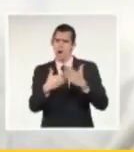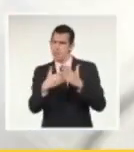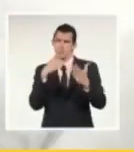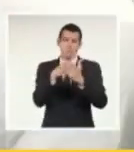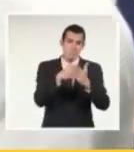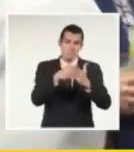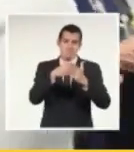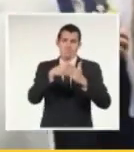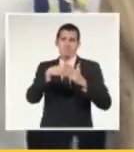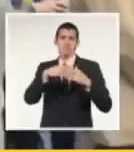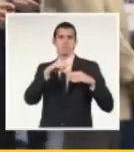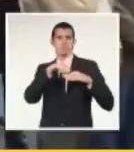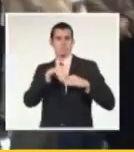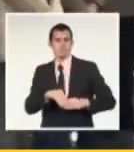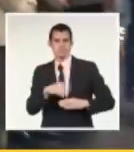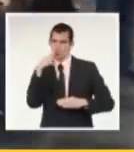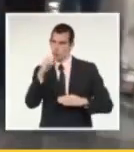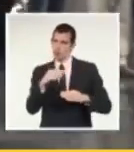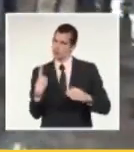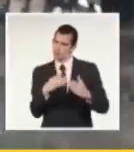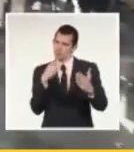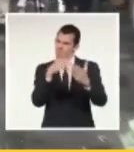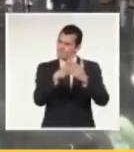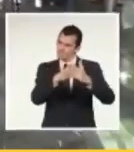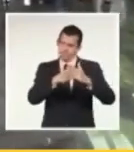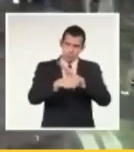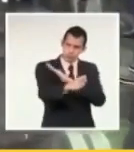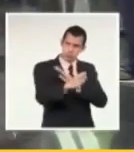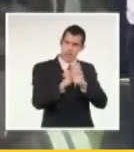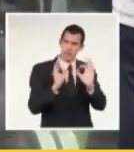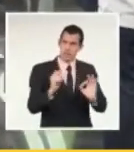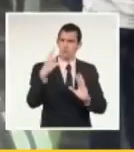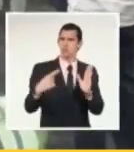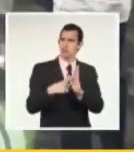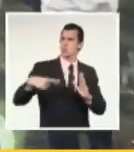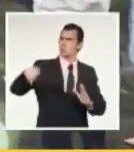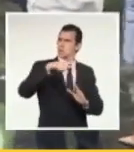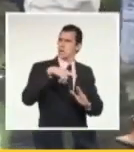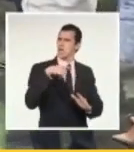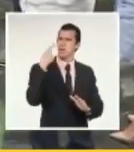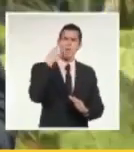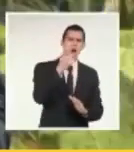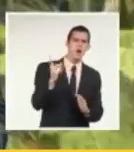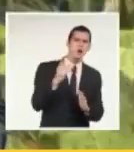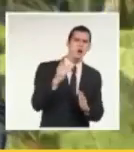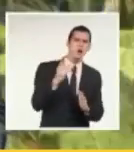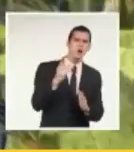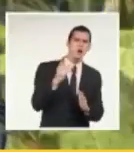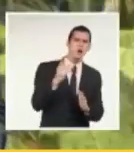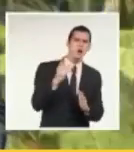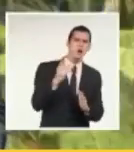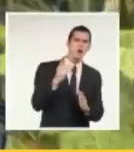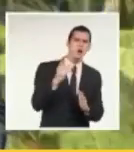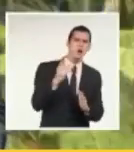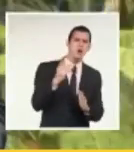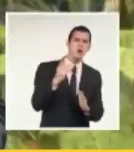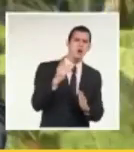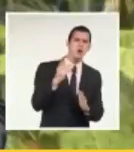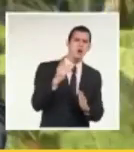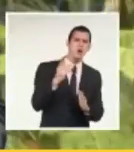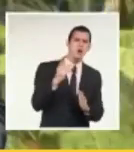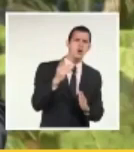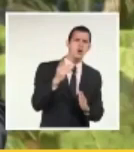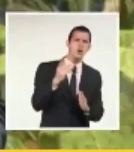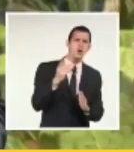como ustedes han apostado a trabajar con nosotros, como ustedes son de los que quieren construir puentes y no muros, creo ¡para! Que... ¡para!